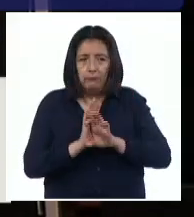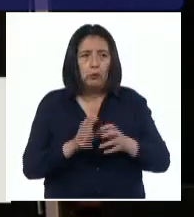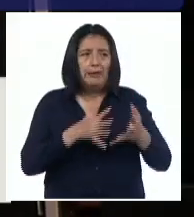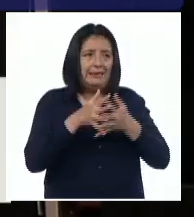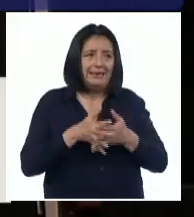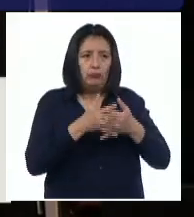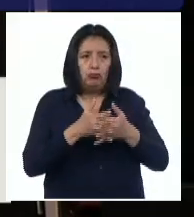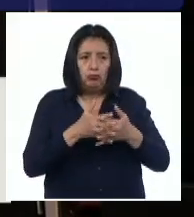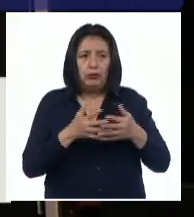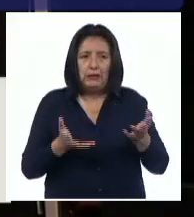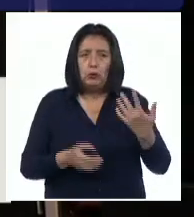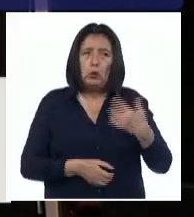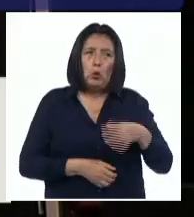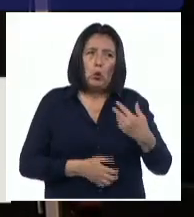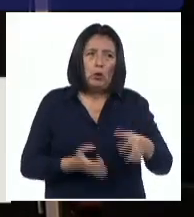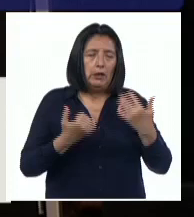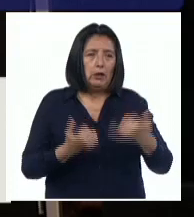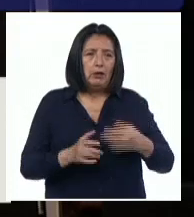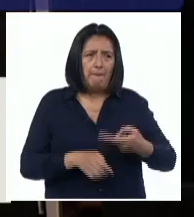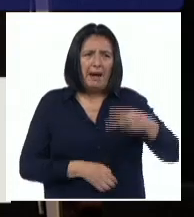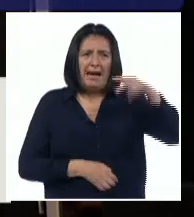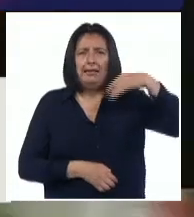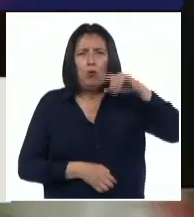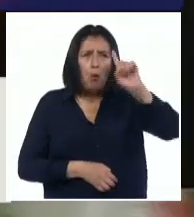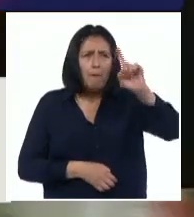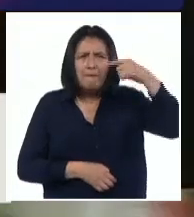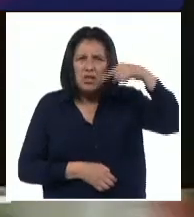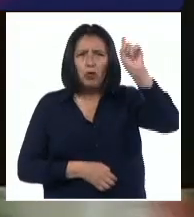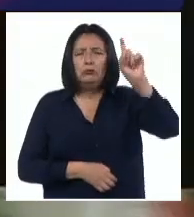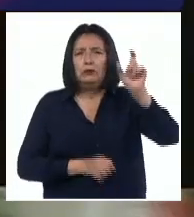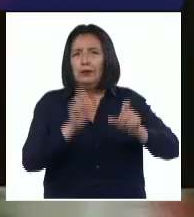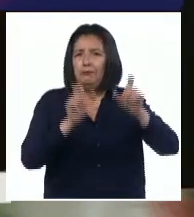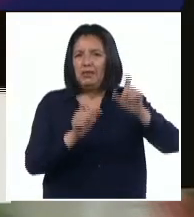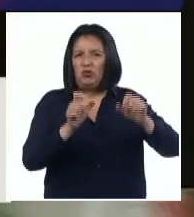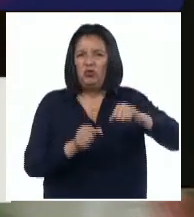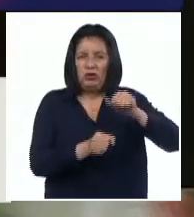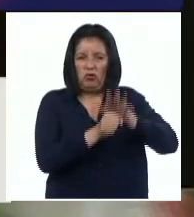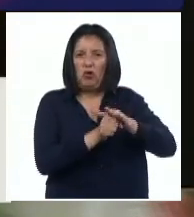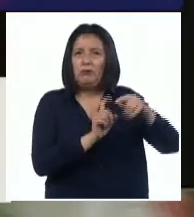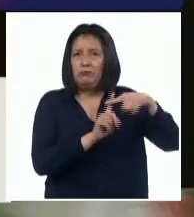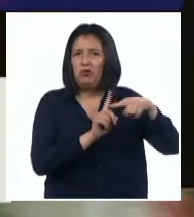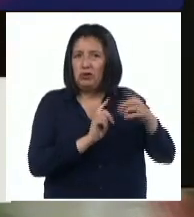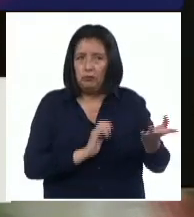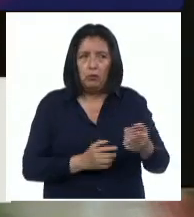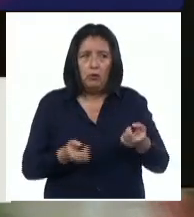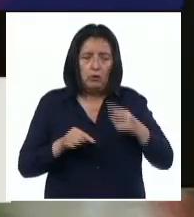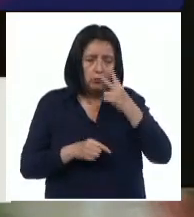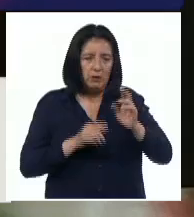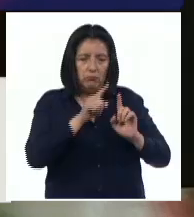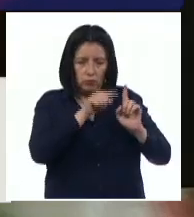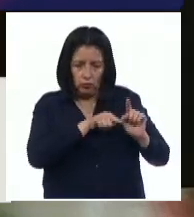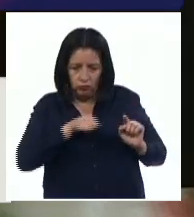Estados Unidos, que al día de hoy ya superó el 1.000.000 de casos positivos COVID. Cuando vemos que al inicio de la